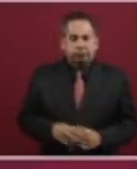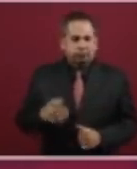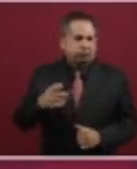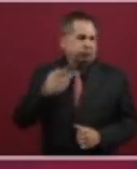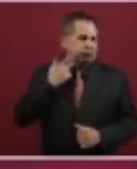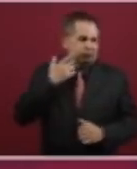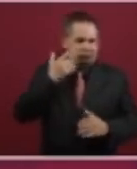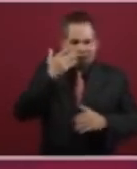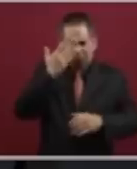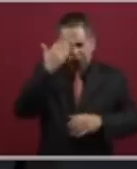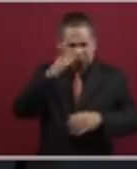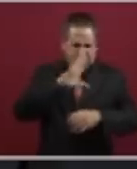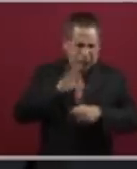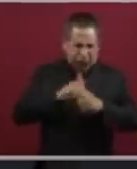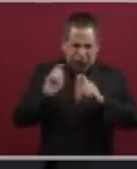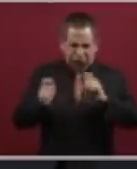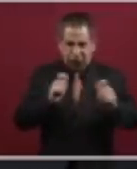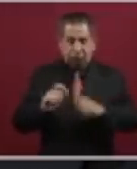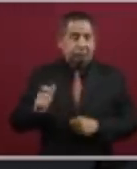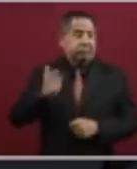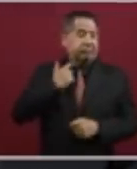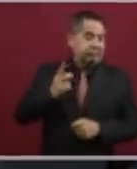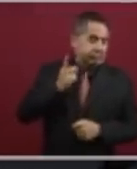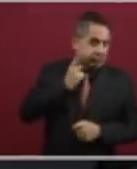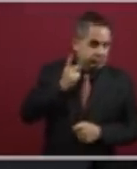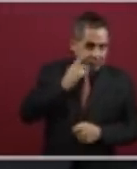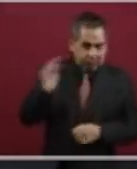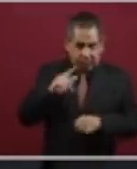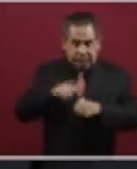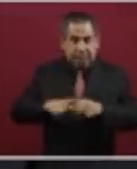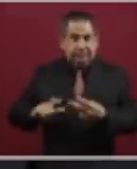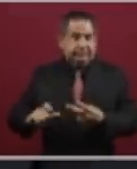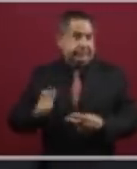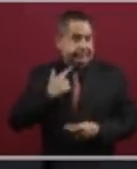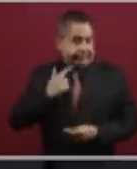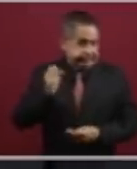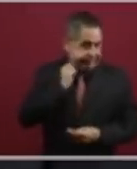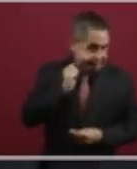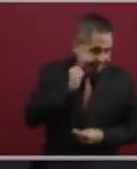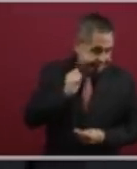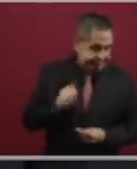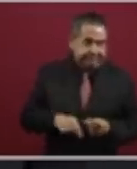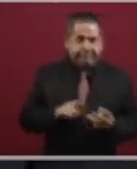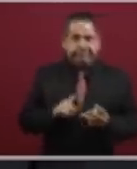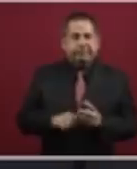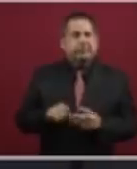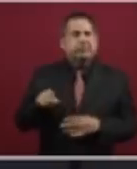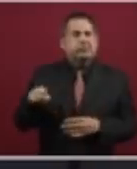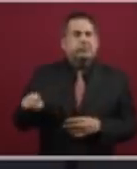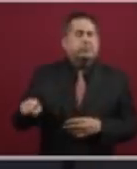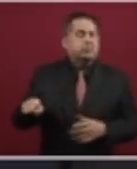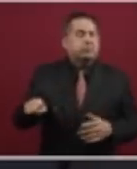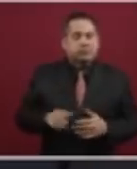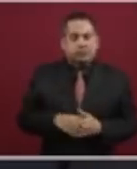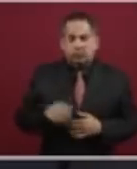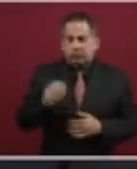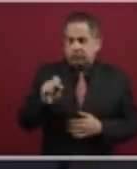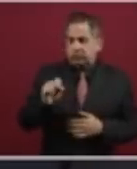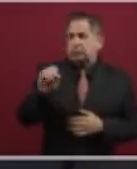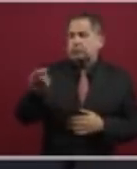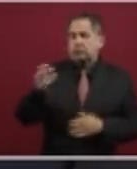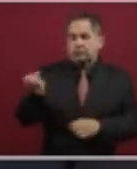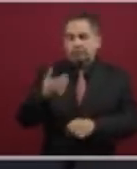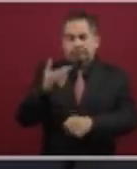politólogo, fue diputado federal, senador, es subsecretario